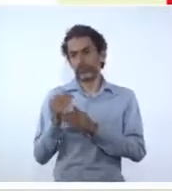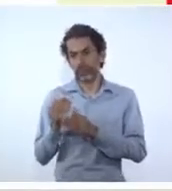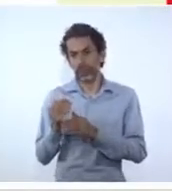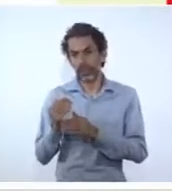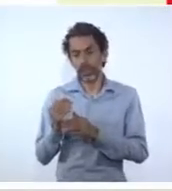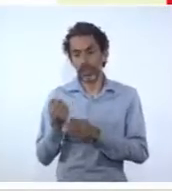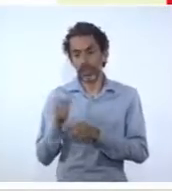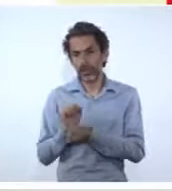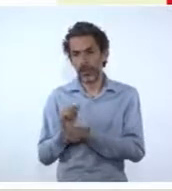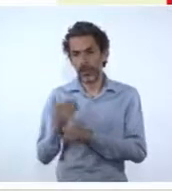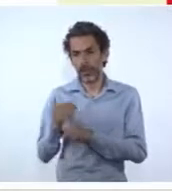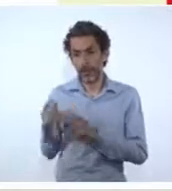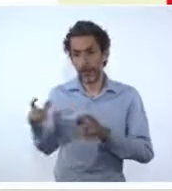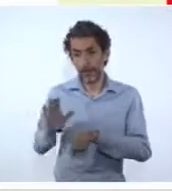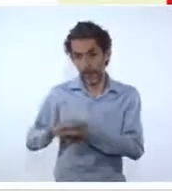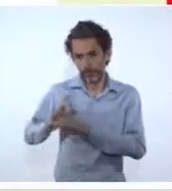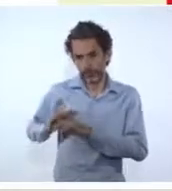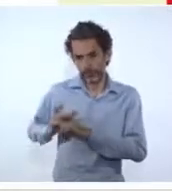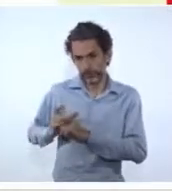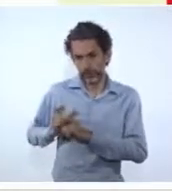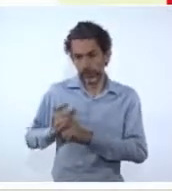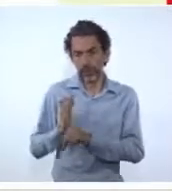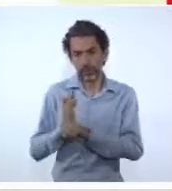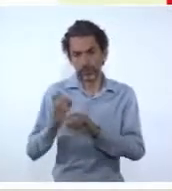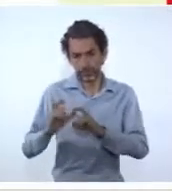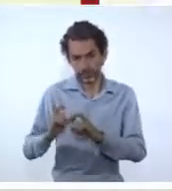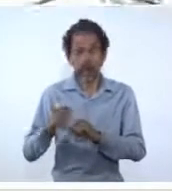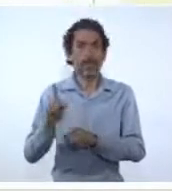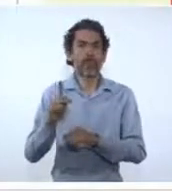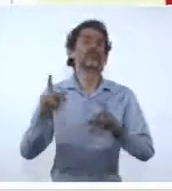siendo reducción, que es lo más importante.